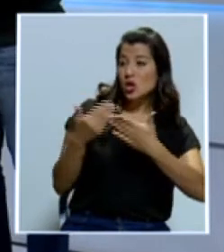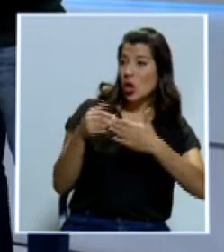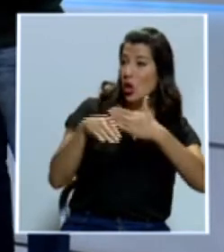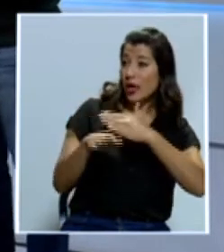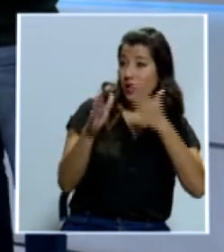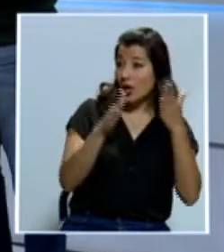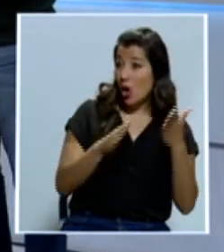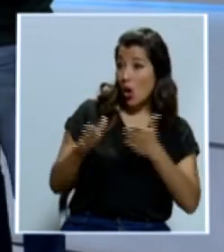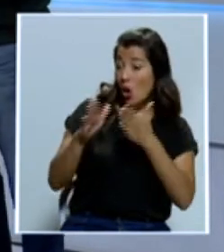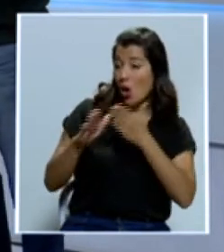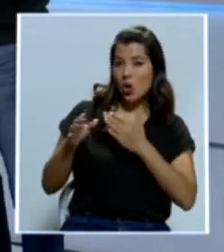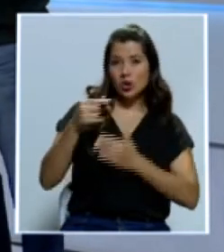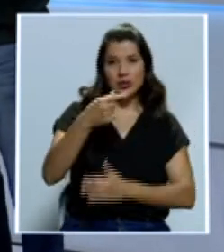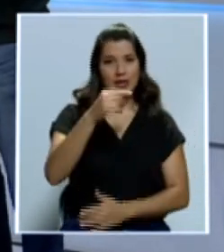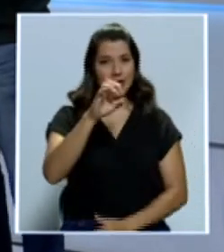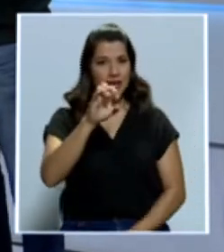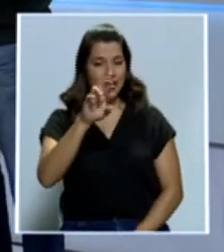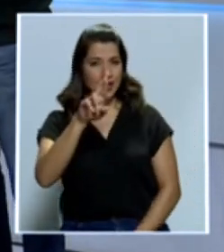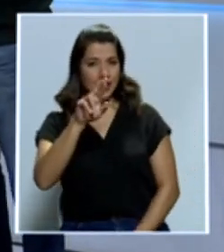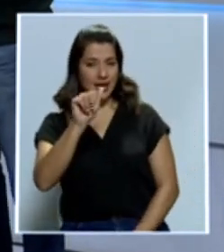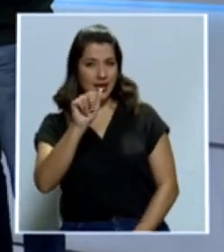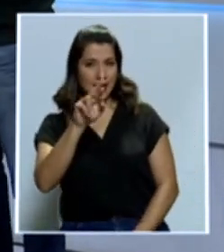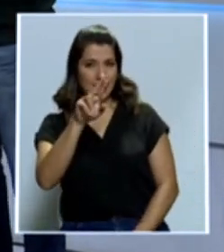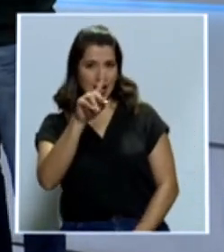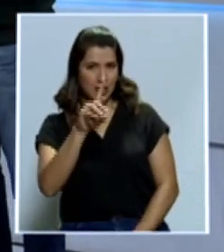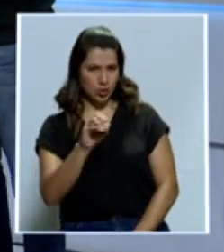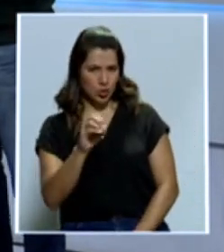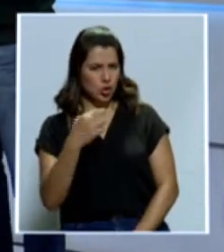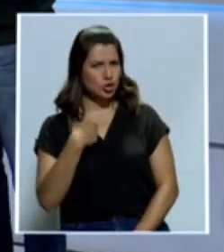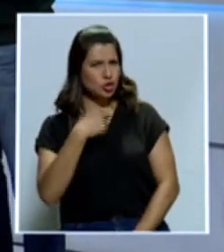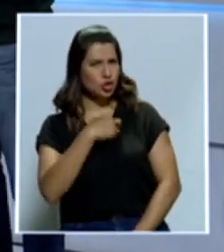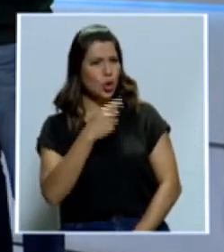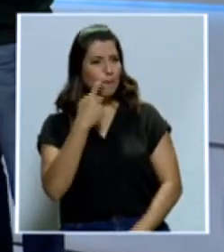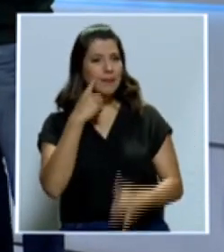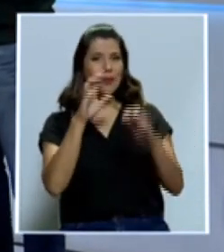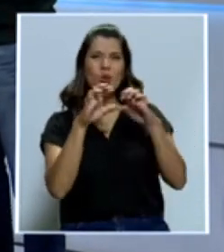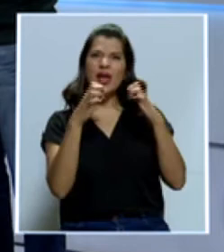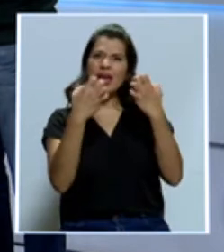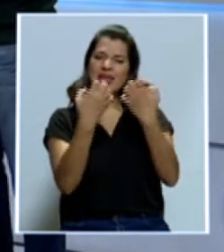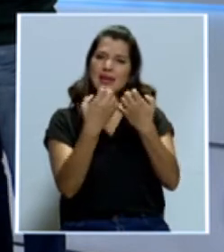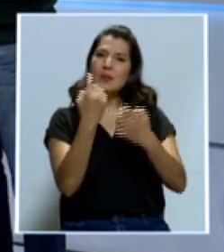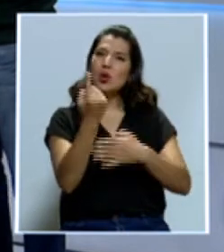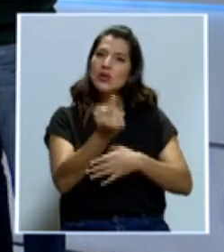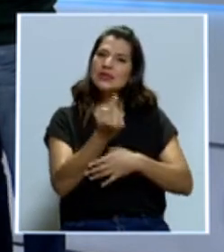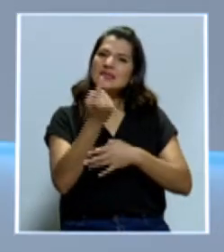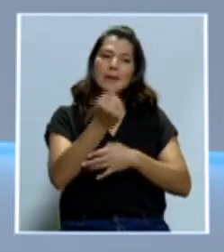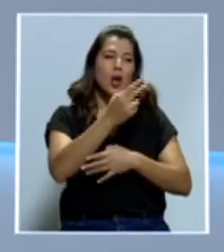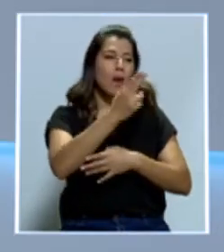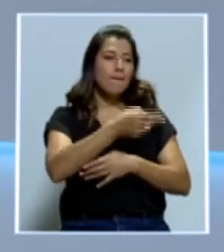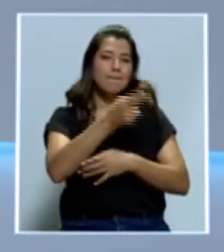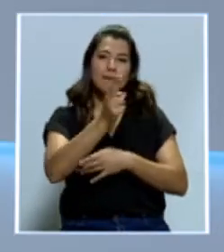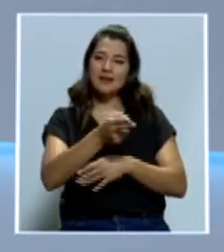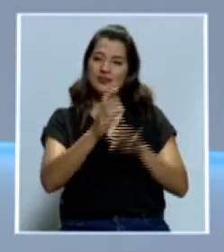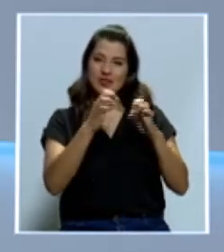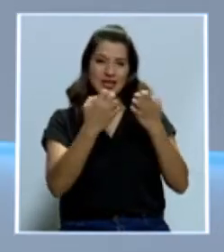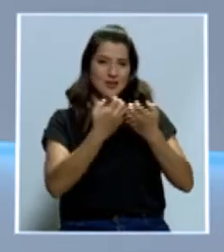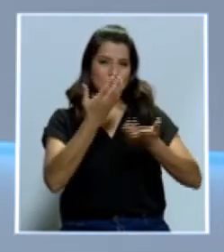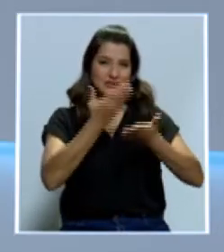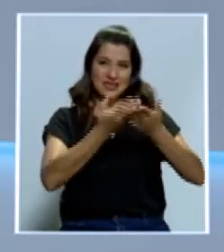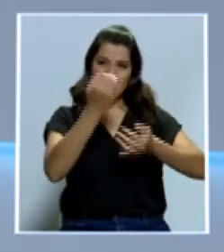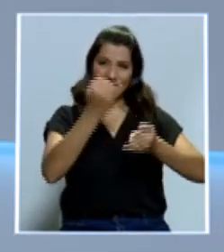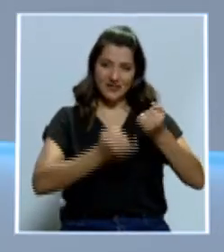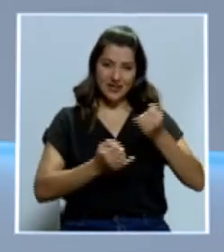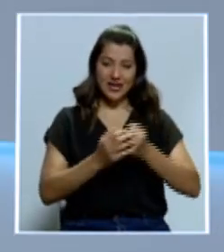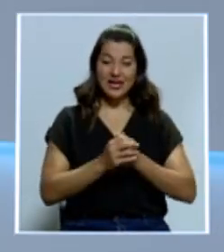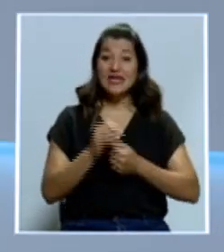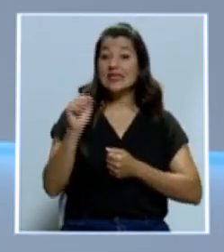dicha. Gerardo, hablando de esto, vemos que los equipos siempre están como los tradicionales. Sí, se tenía, bueno,